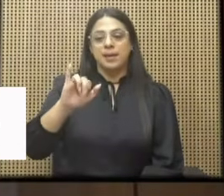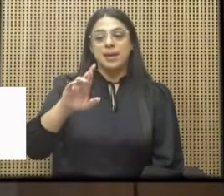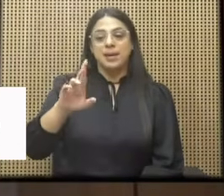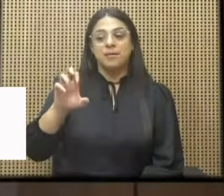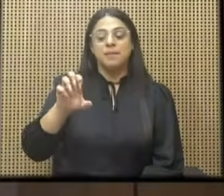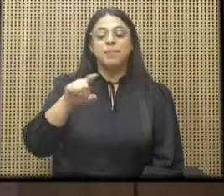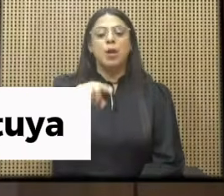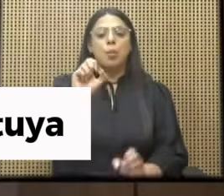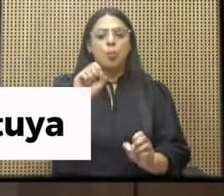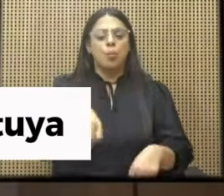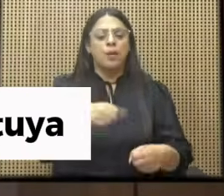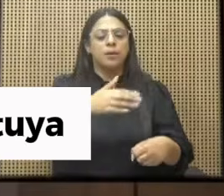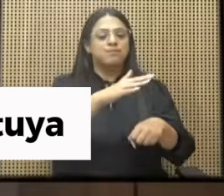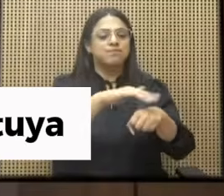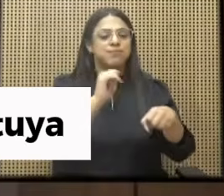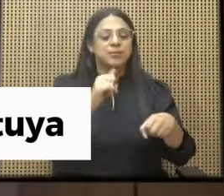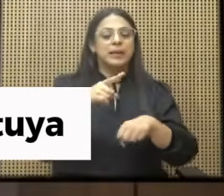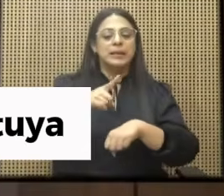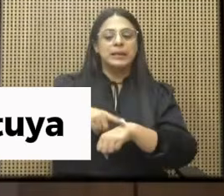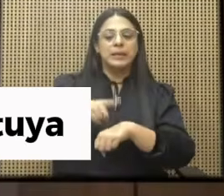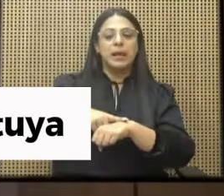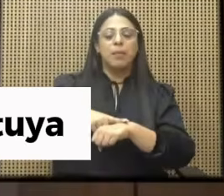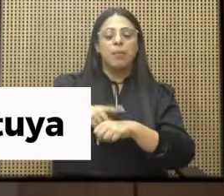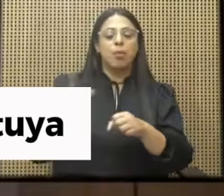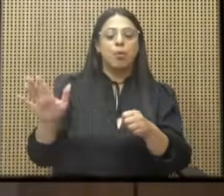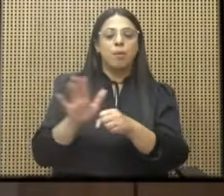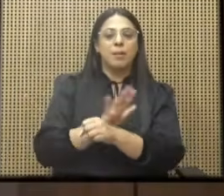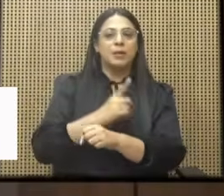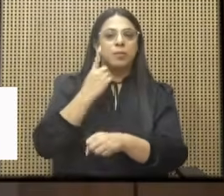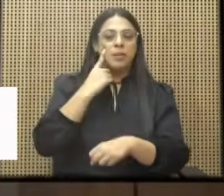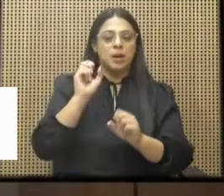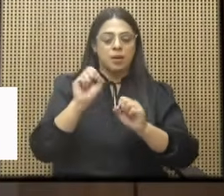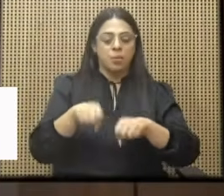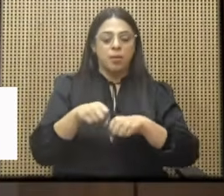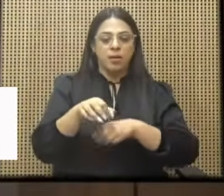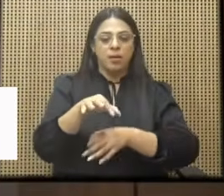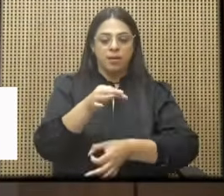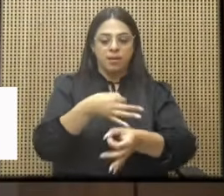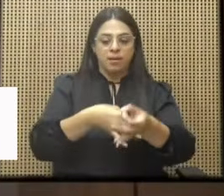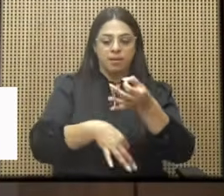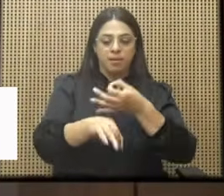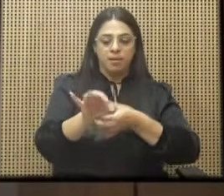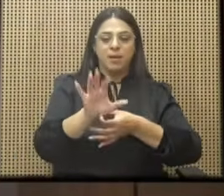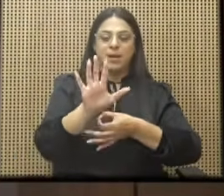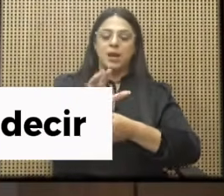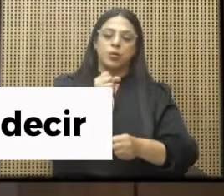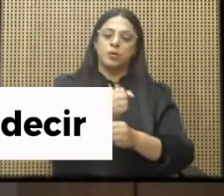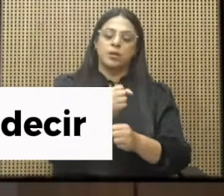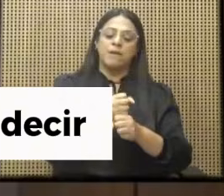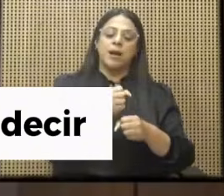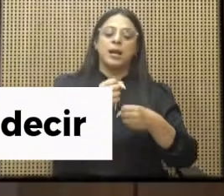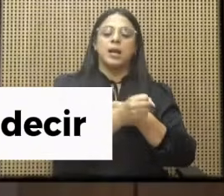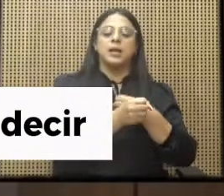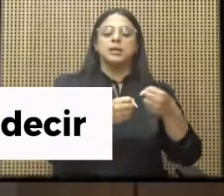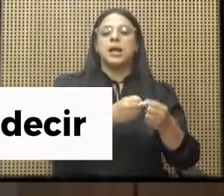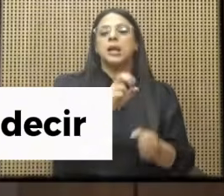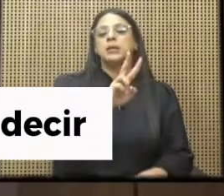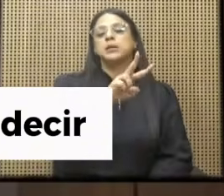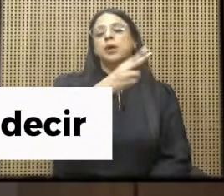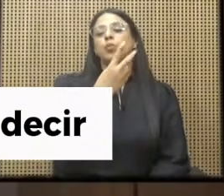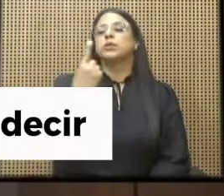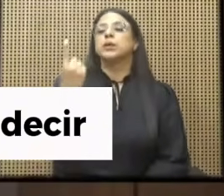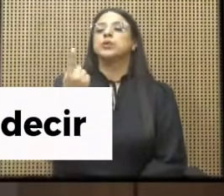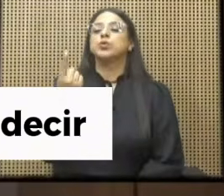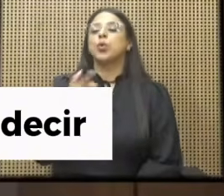magistrado suplente de tiempo completo para que lo sustituya y él no trabaje en la sala segunda y esté solo de presidente de